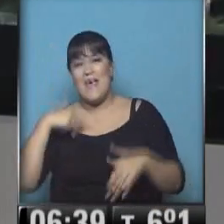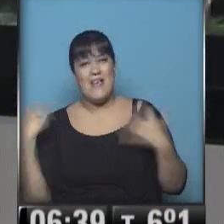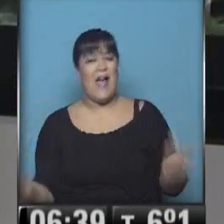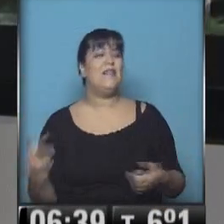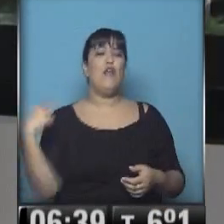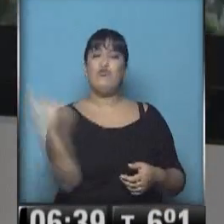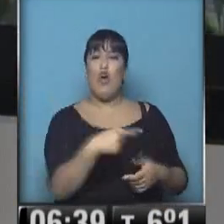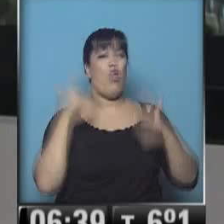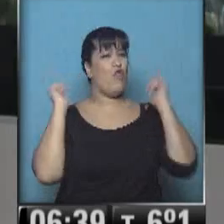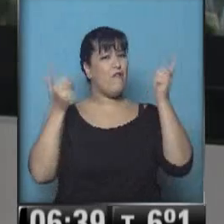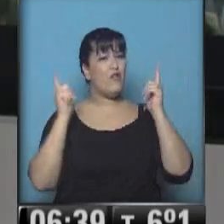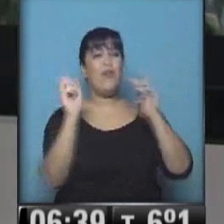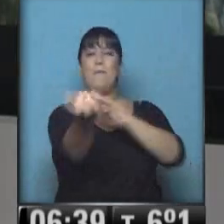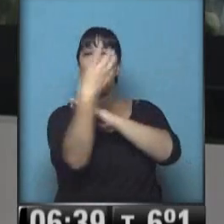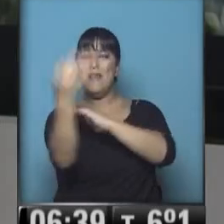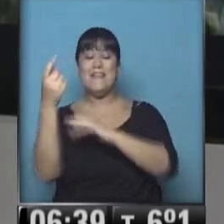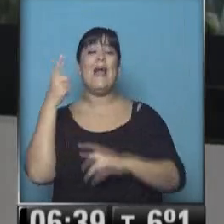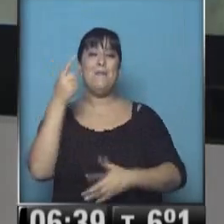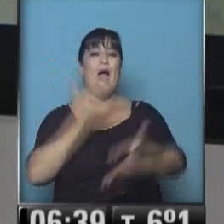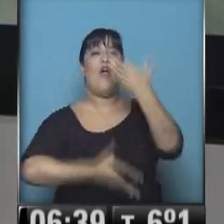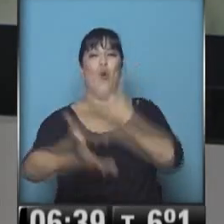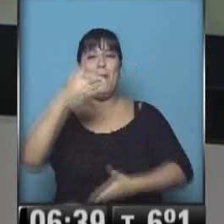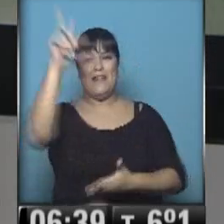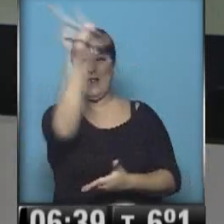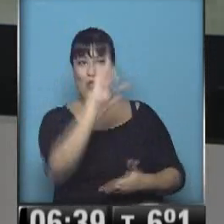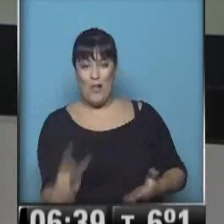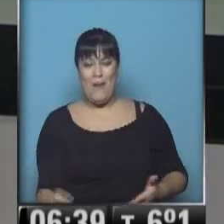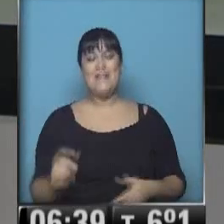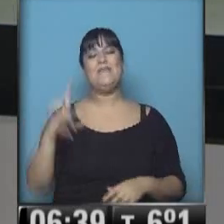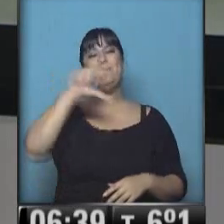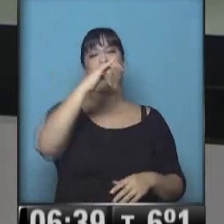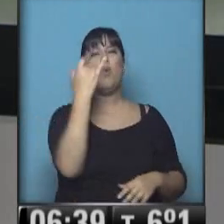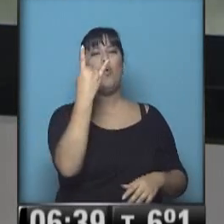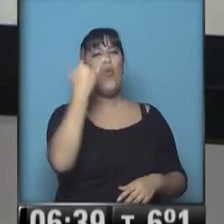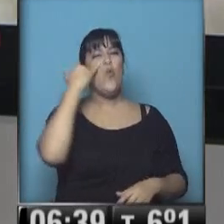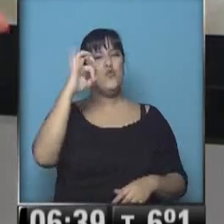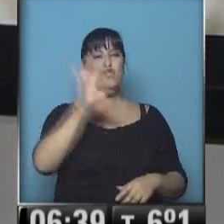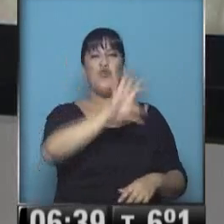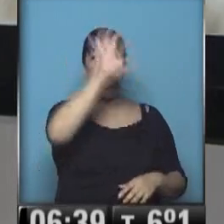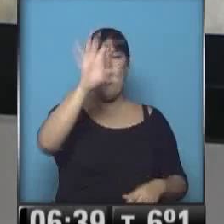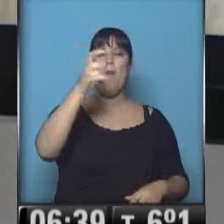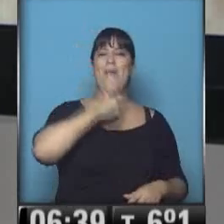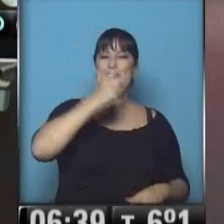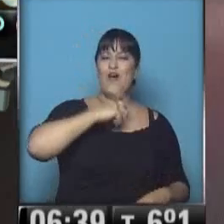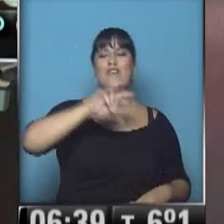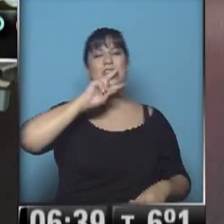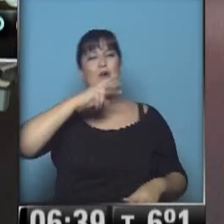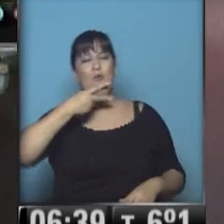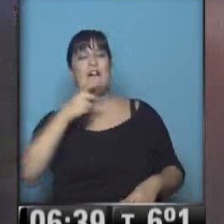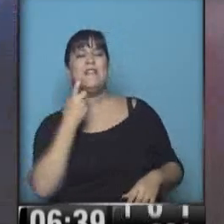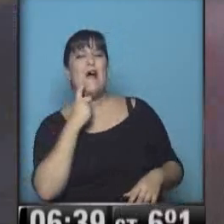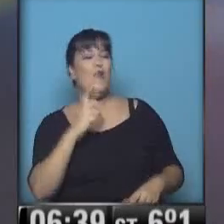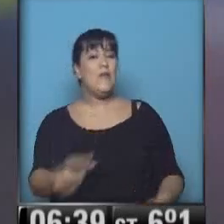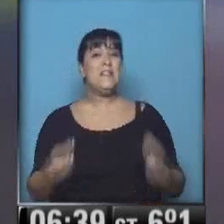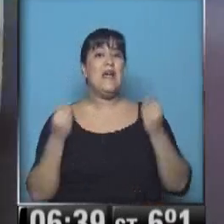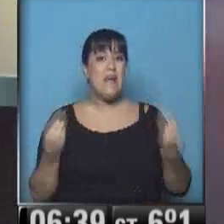esos mensajes y el país los comparte. Cuyo, a ver los de Cuyo, Mendoza, San Juan, San Luis, ¿qué se